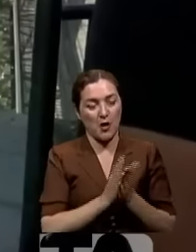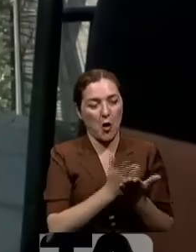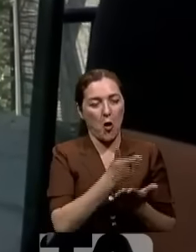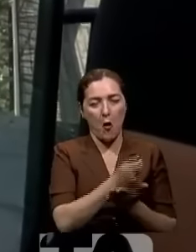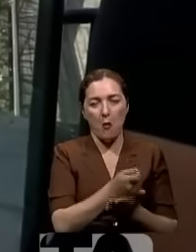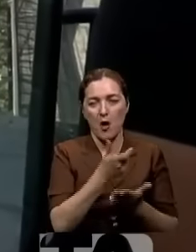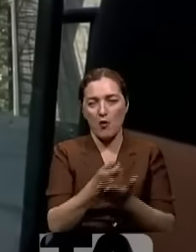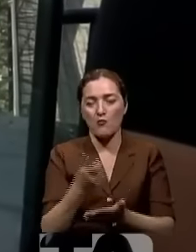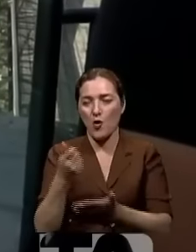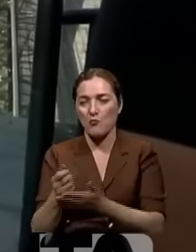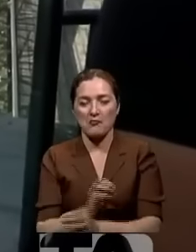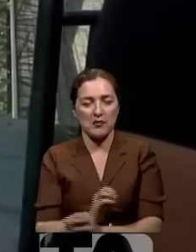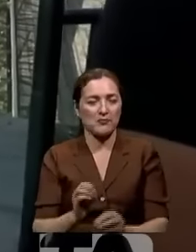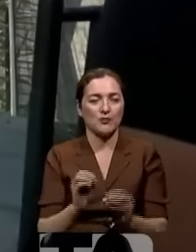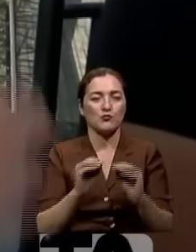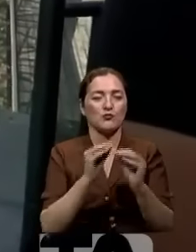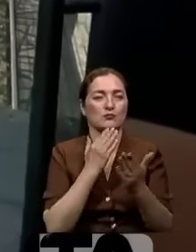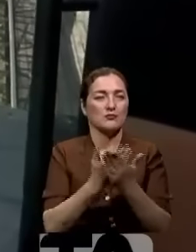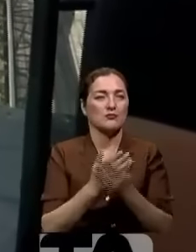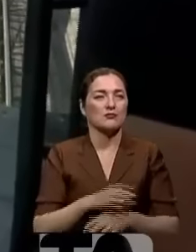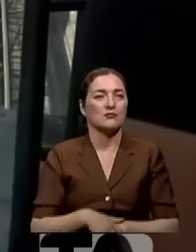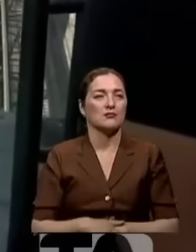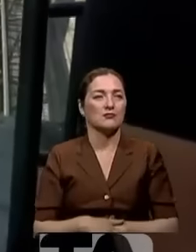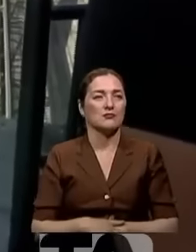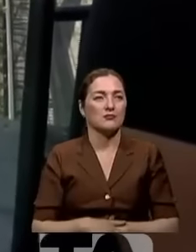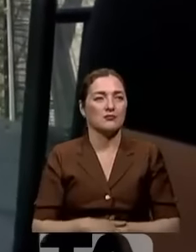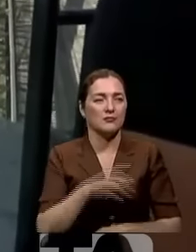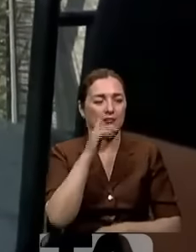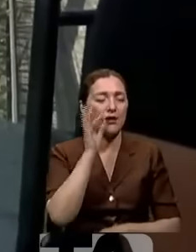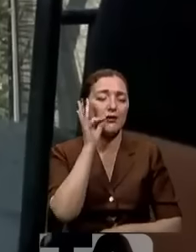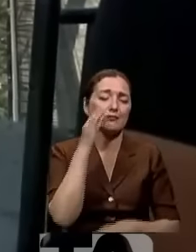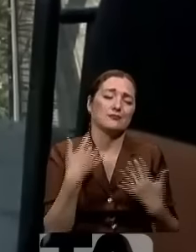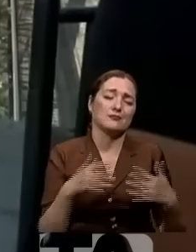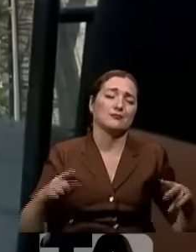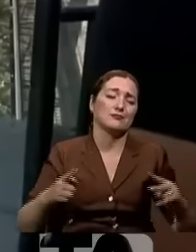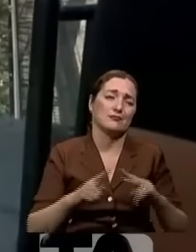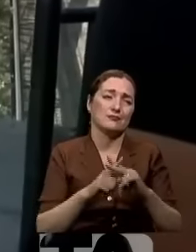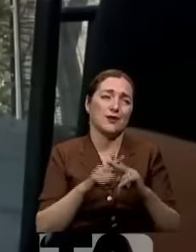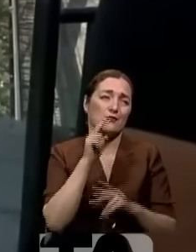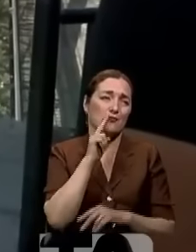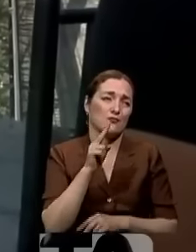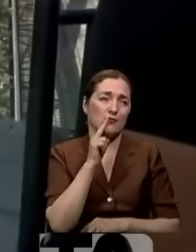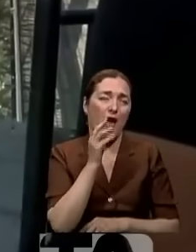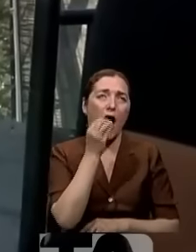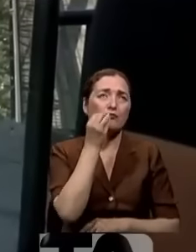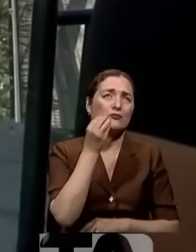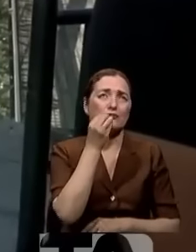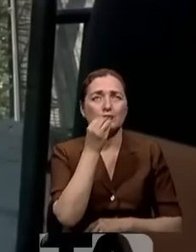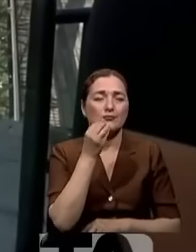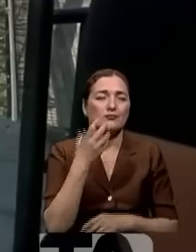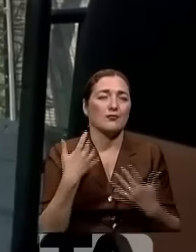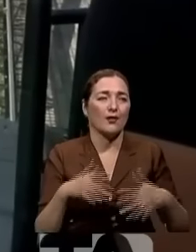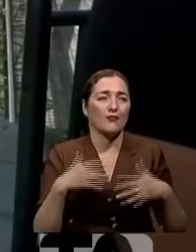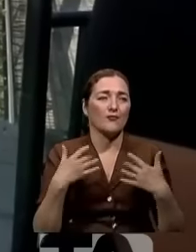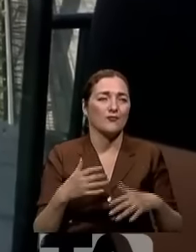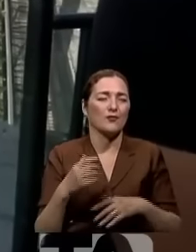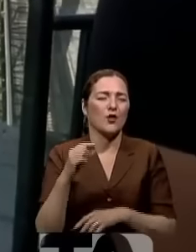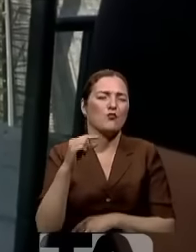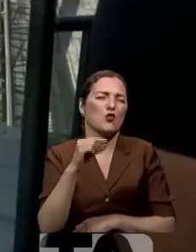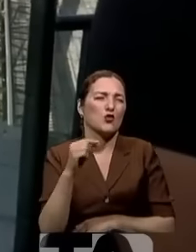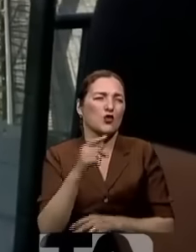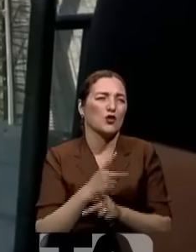se les acaba muy rápido. Muchas gracias. Bueno, en mi guagua muy deliciosa, el relleno espectacular. Se siente como un mousse de maracuyá, sin embargo, un poquito